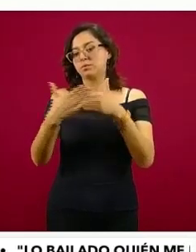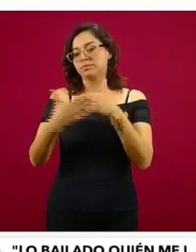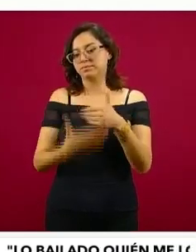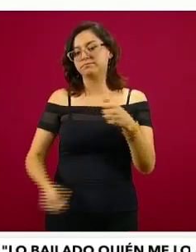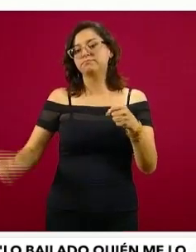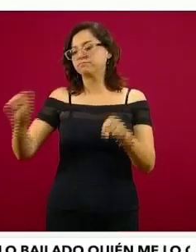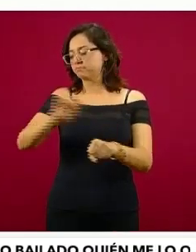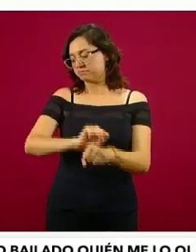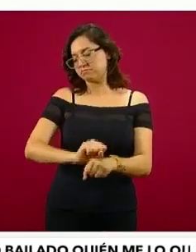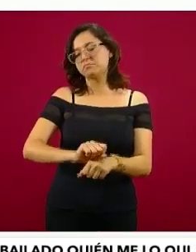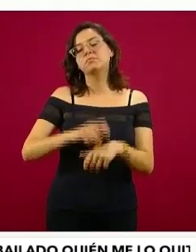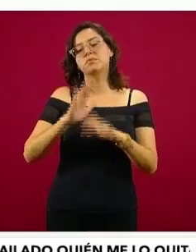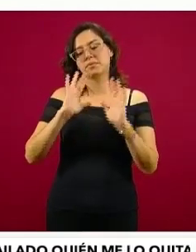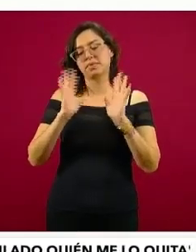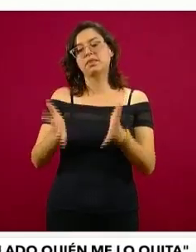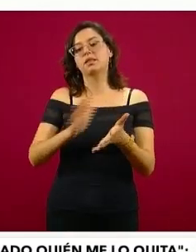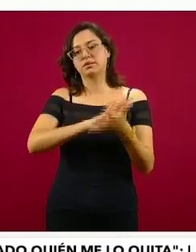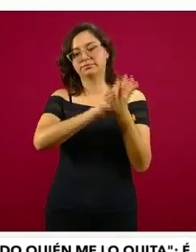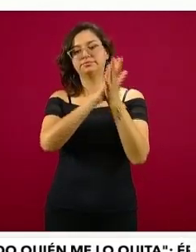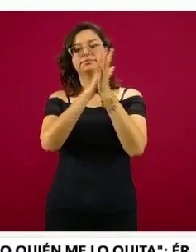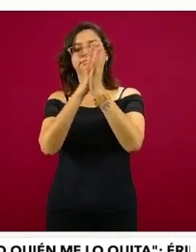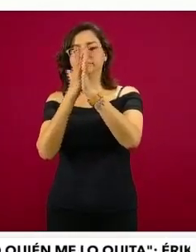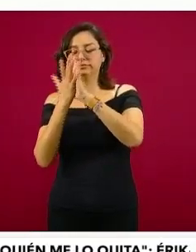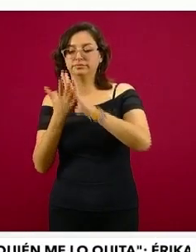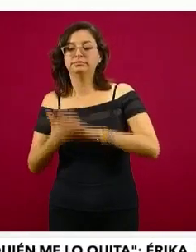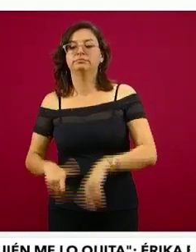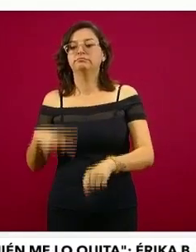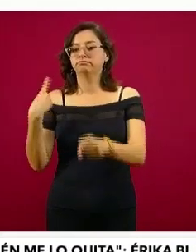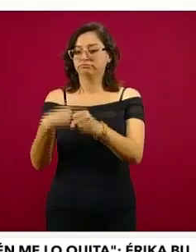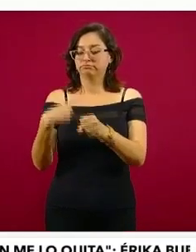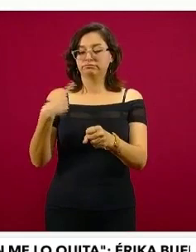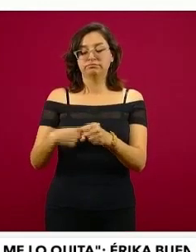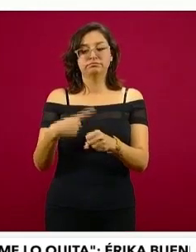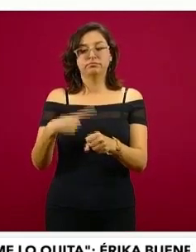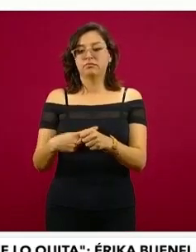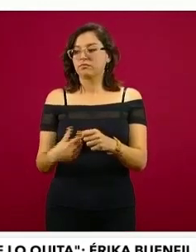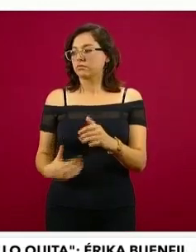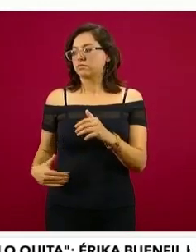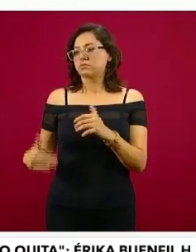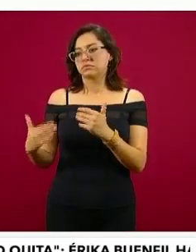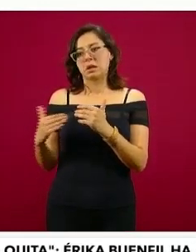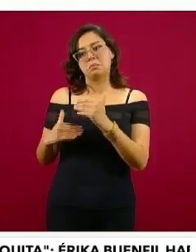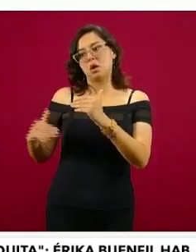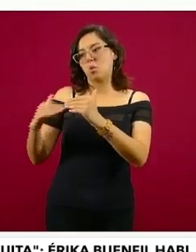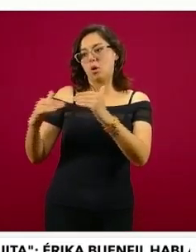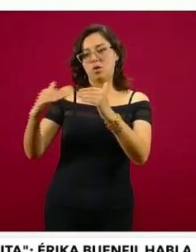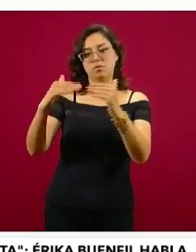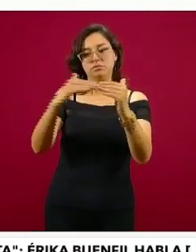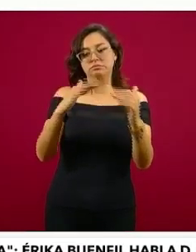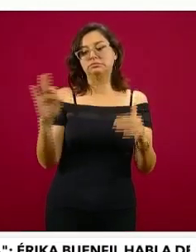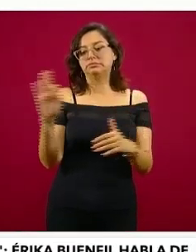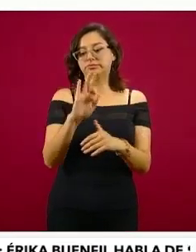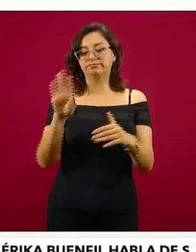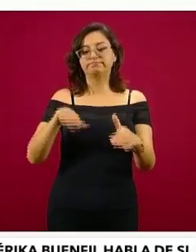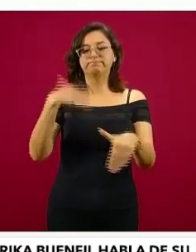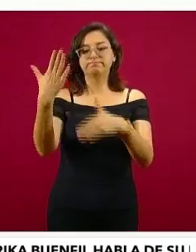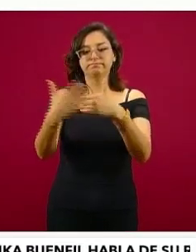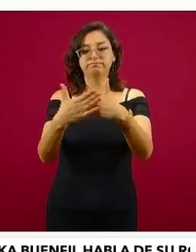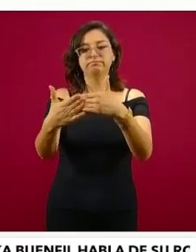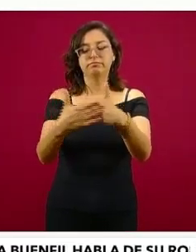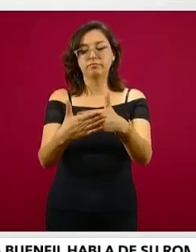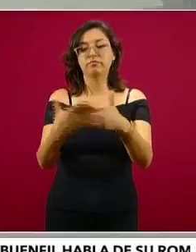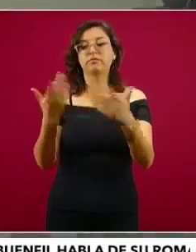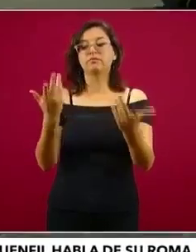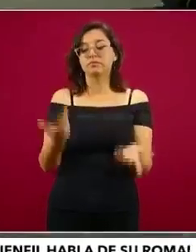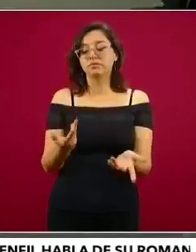pudieran estar llegando a los niveles de estas otras entidades que también en su momento, en unas semanas más, pudieran estar ya